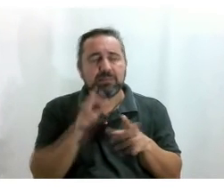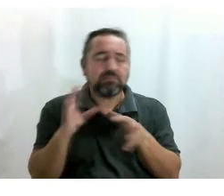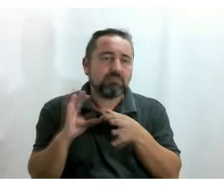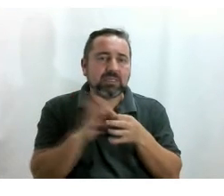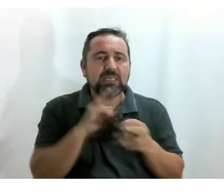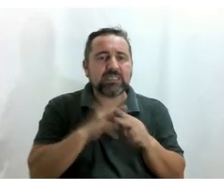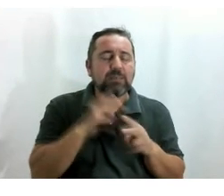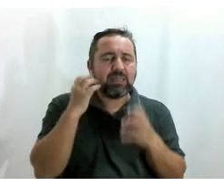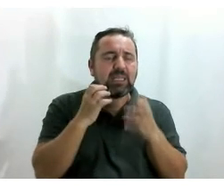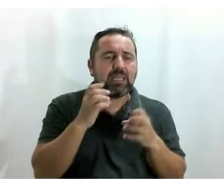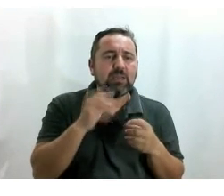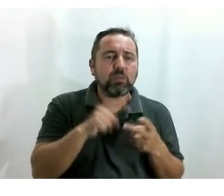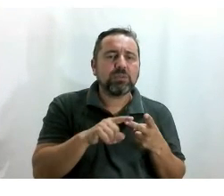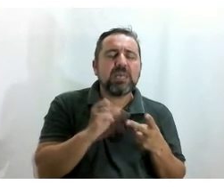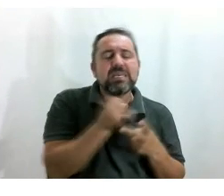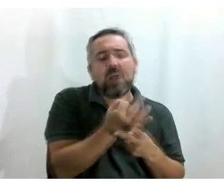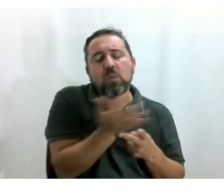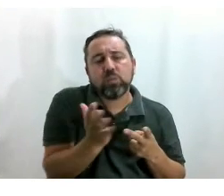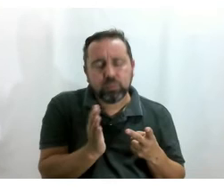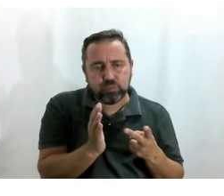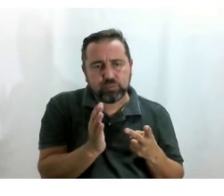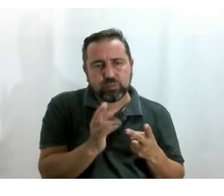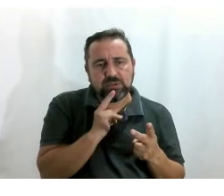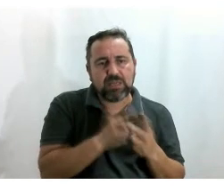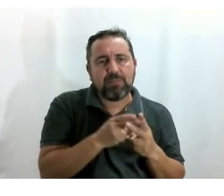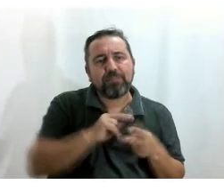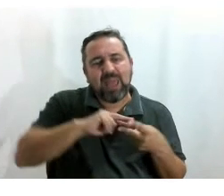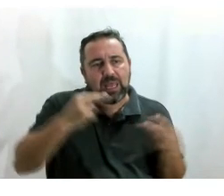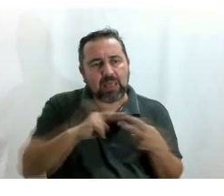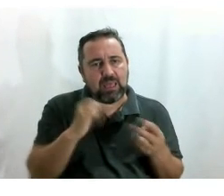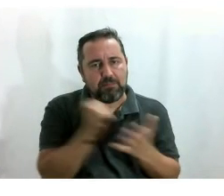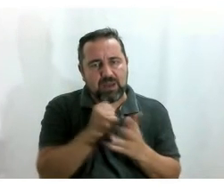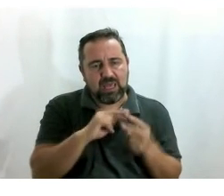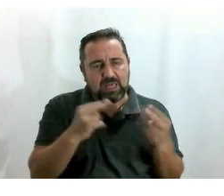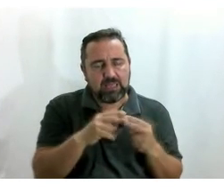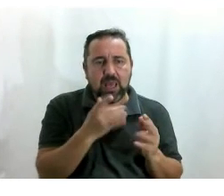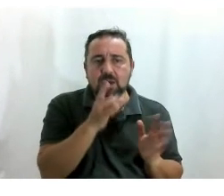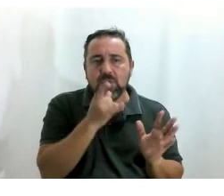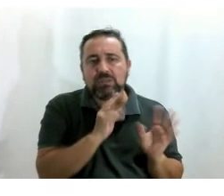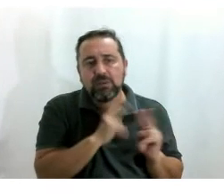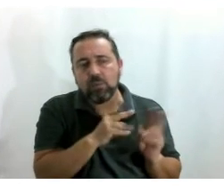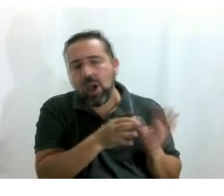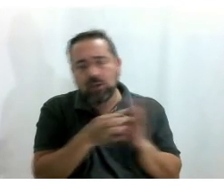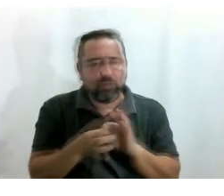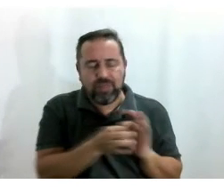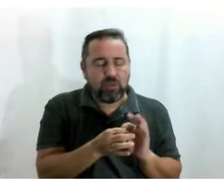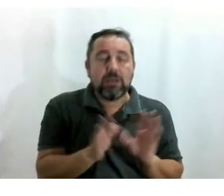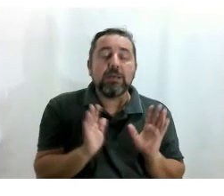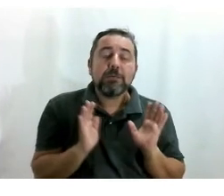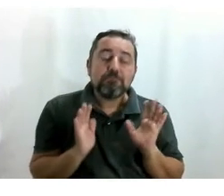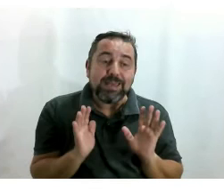entre tinnitus y algunos marcadores genéticos, pero por asociación, pero no se